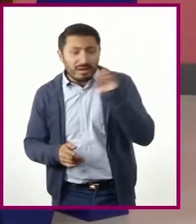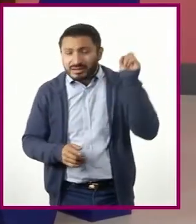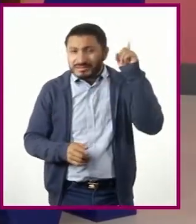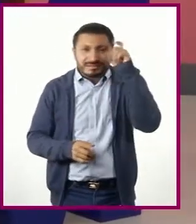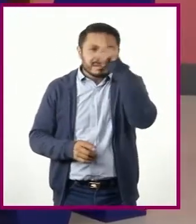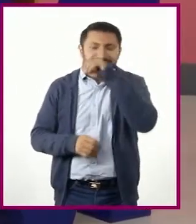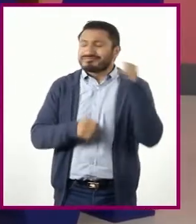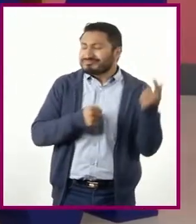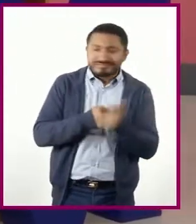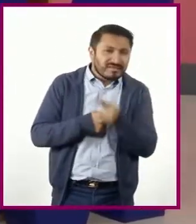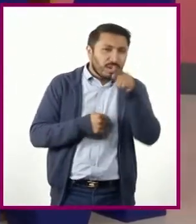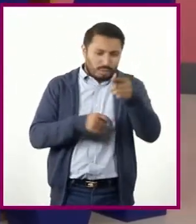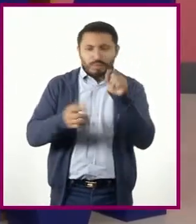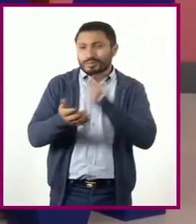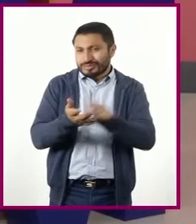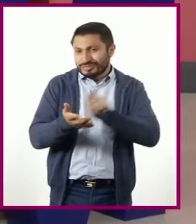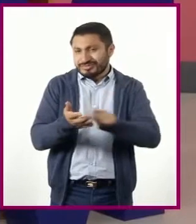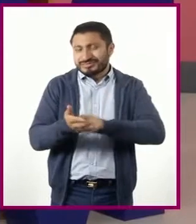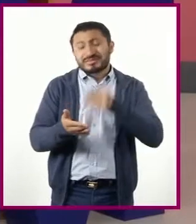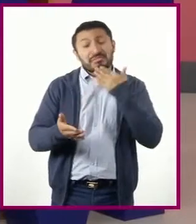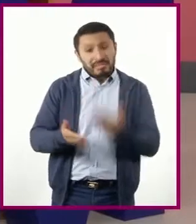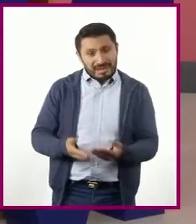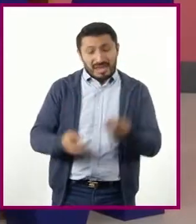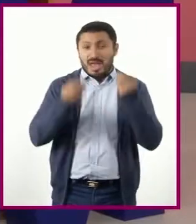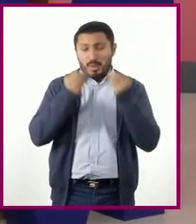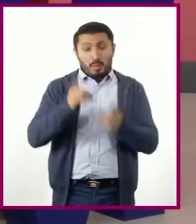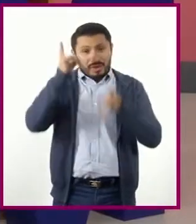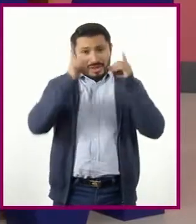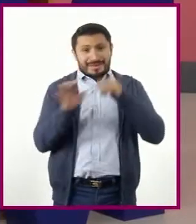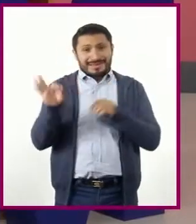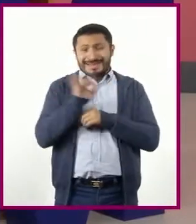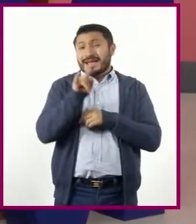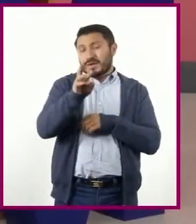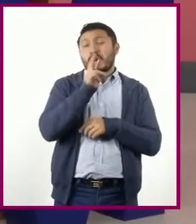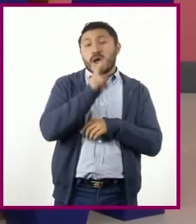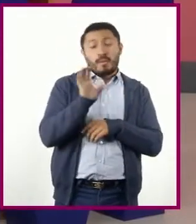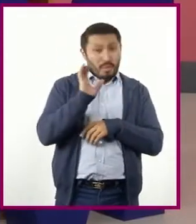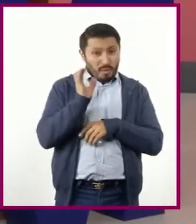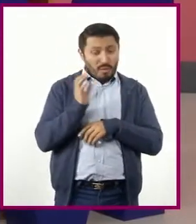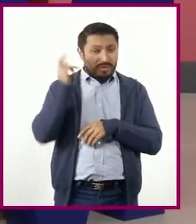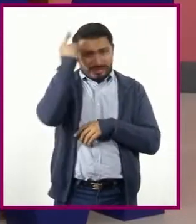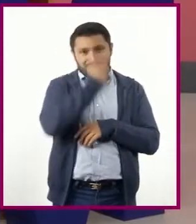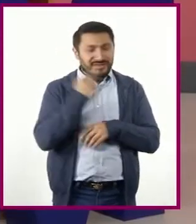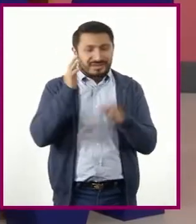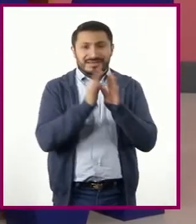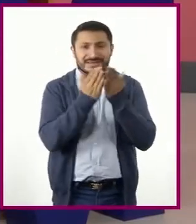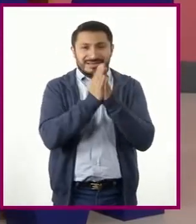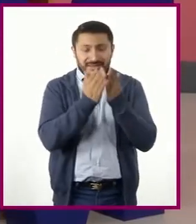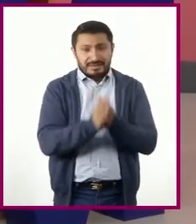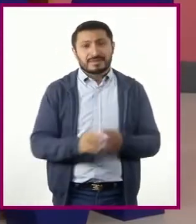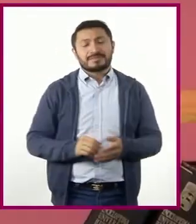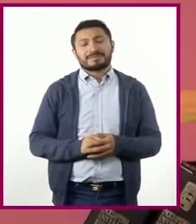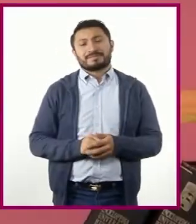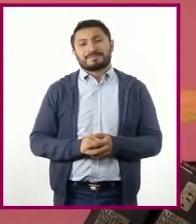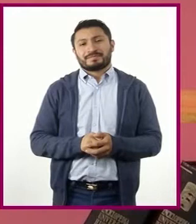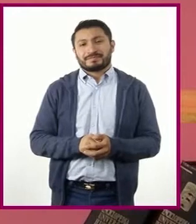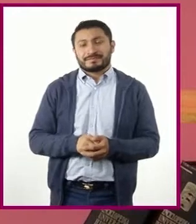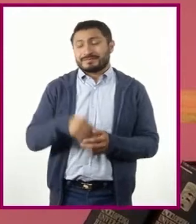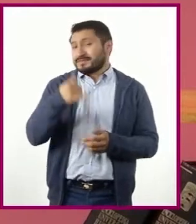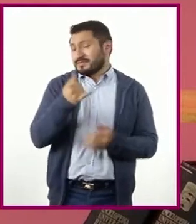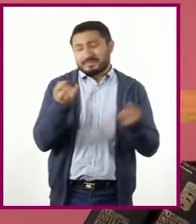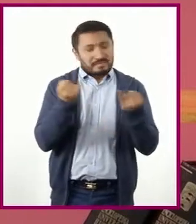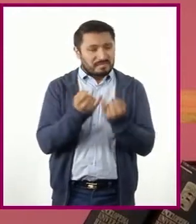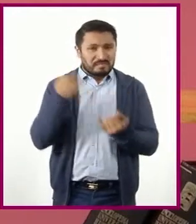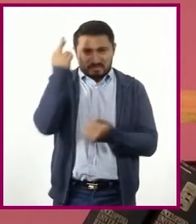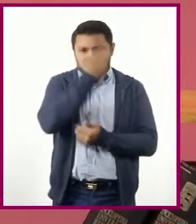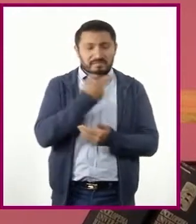o dificultades que surjan, pues muchas de estas las podrán resolver al momento de consultar su libro de texto y revisar